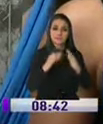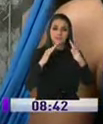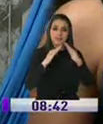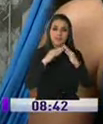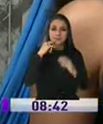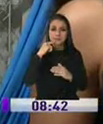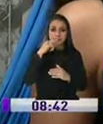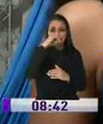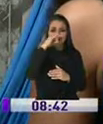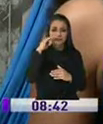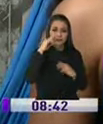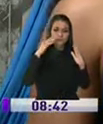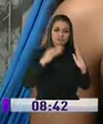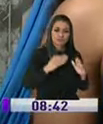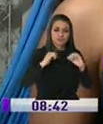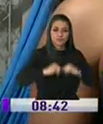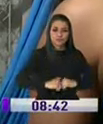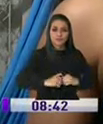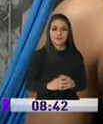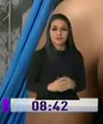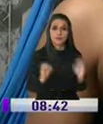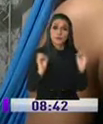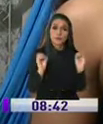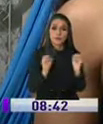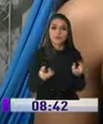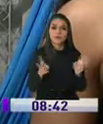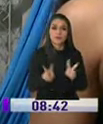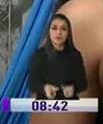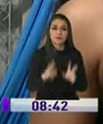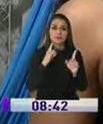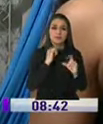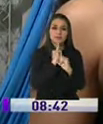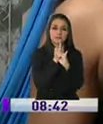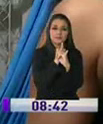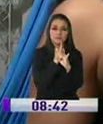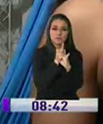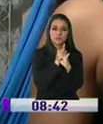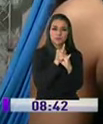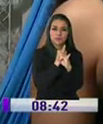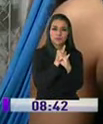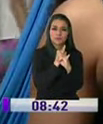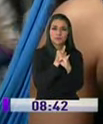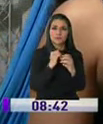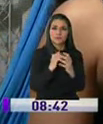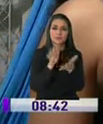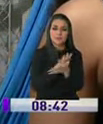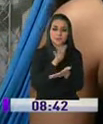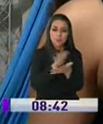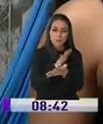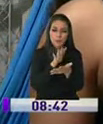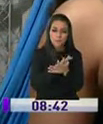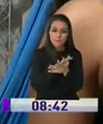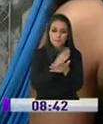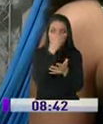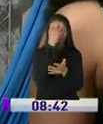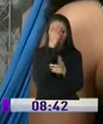sus niños y también para la institución fiscal de educación